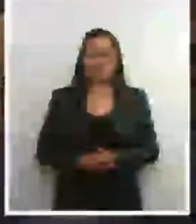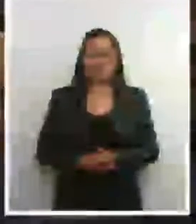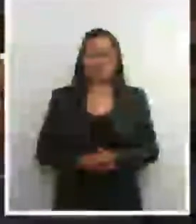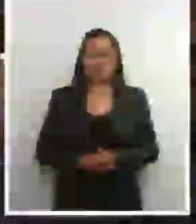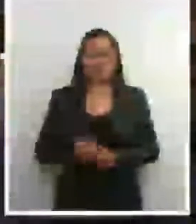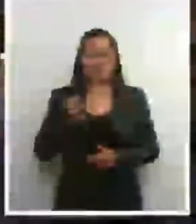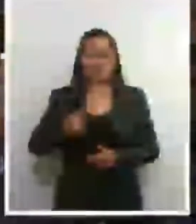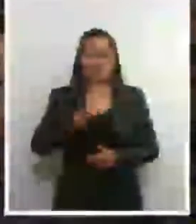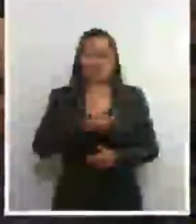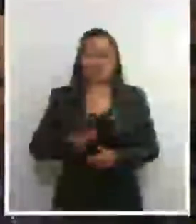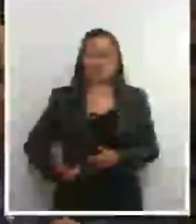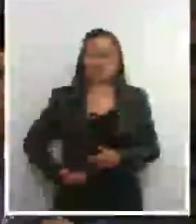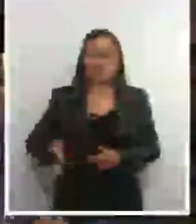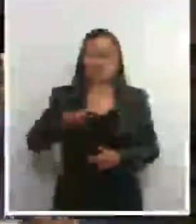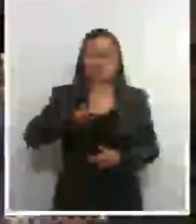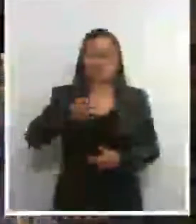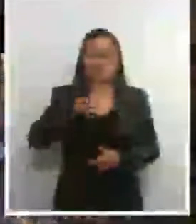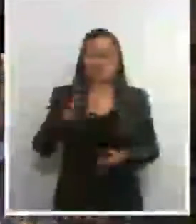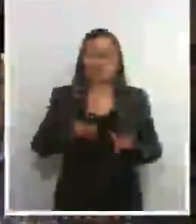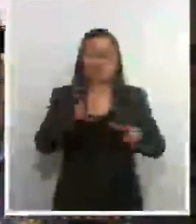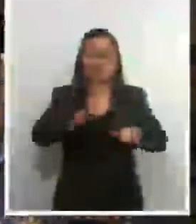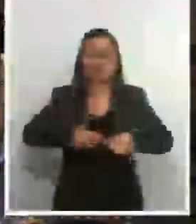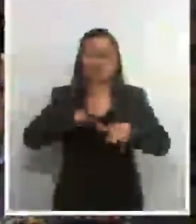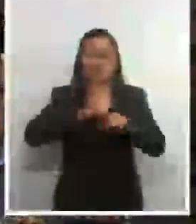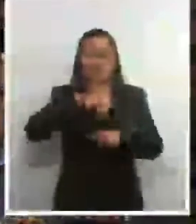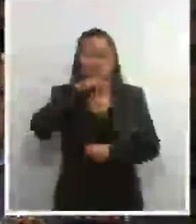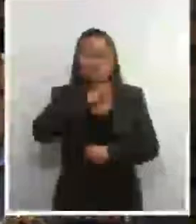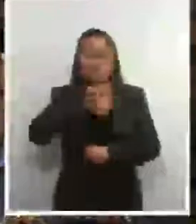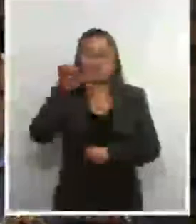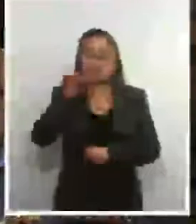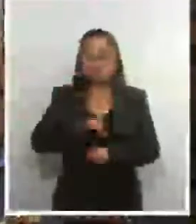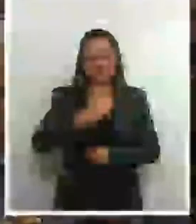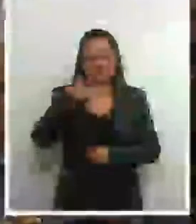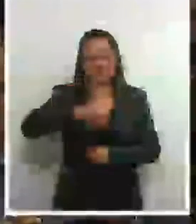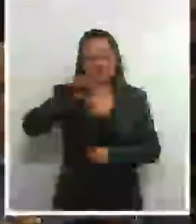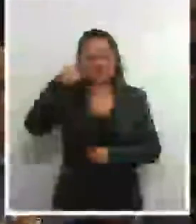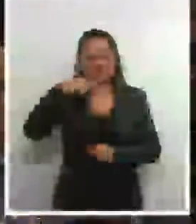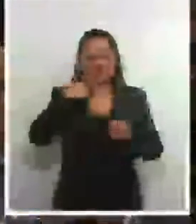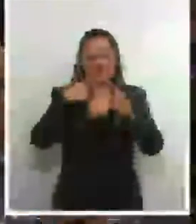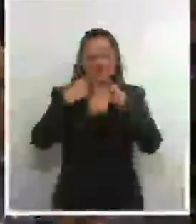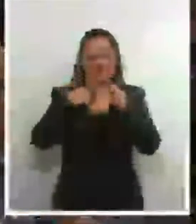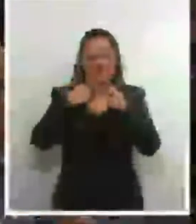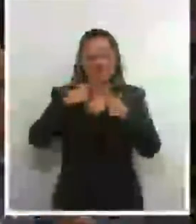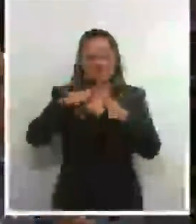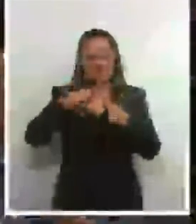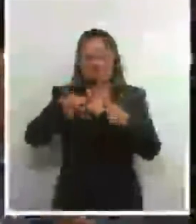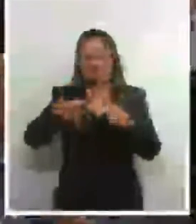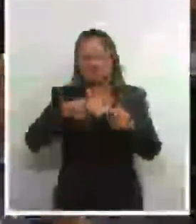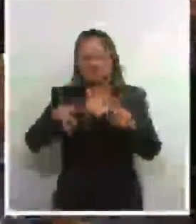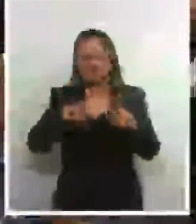Por instrucciones de la Presidencia, se consulta a la Asamblea si se admiten las